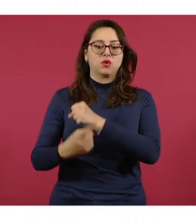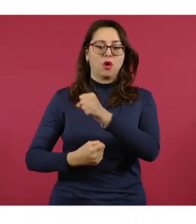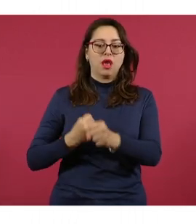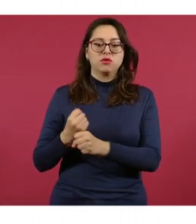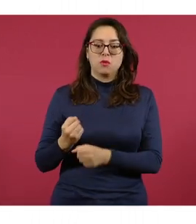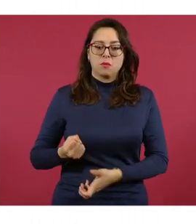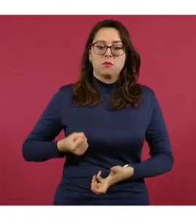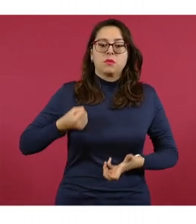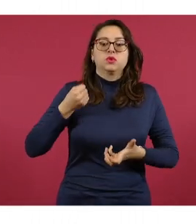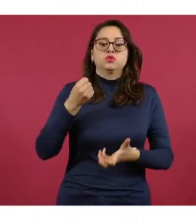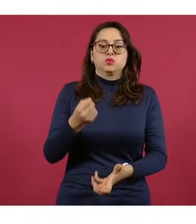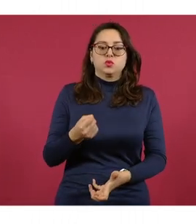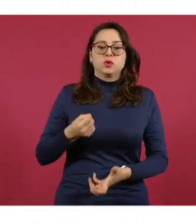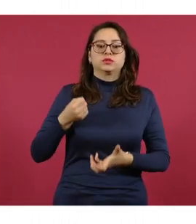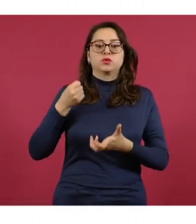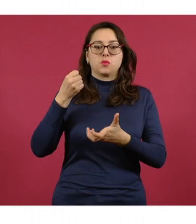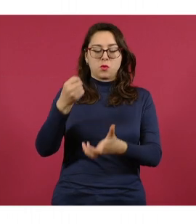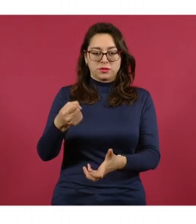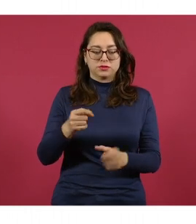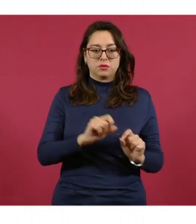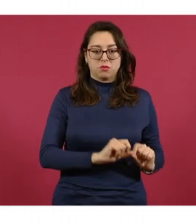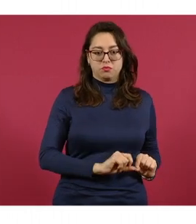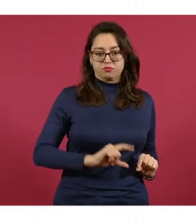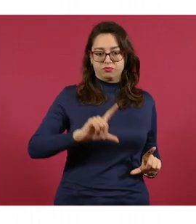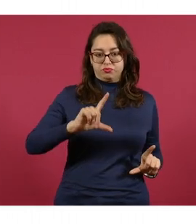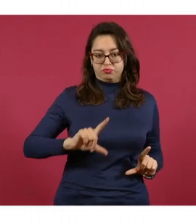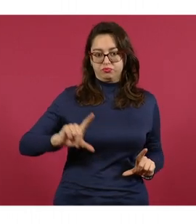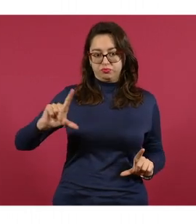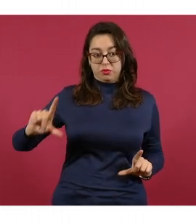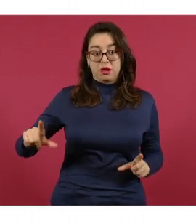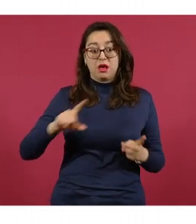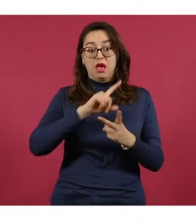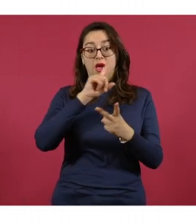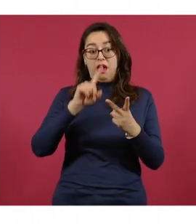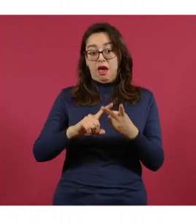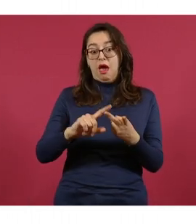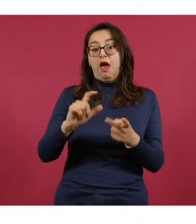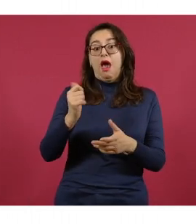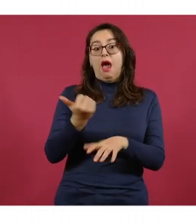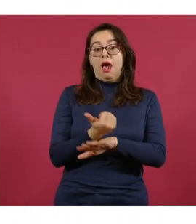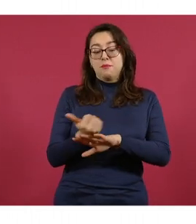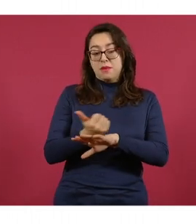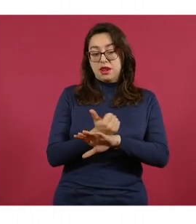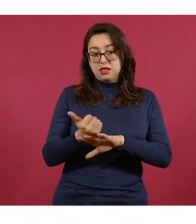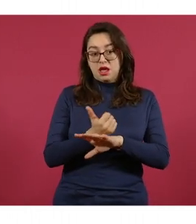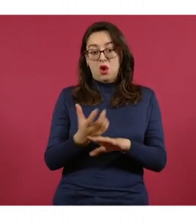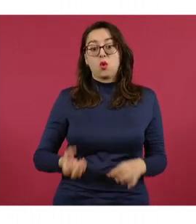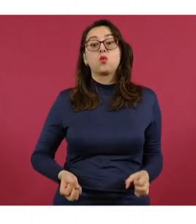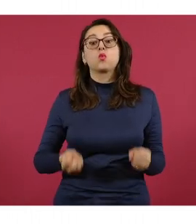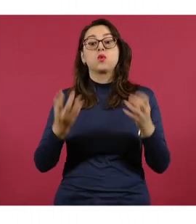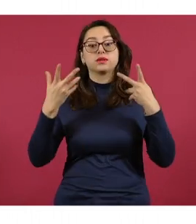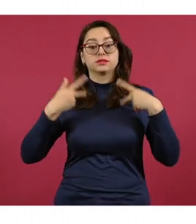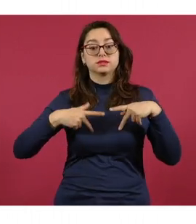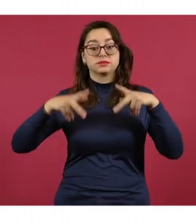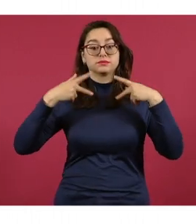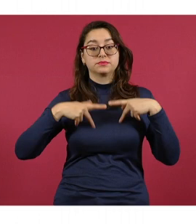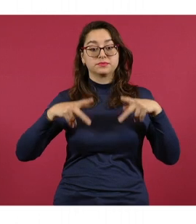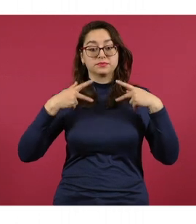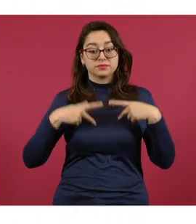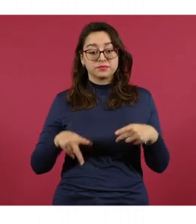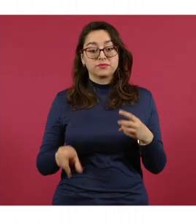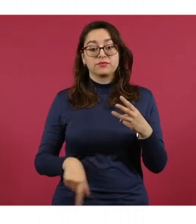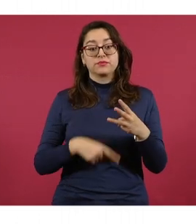presupuesto. La línea amarilla, productores atendidos en miles, y la otra